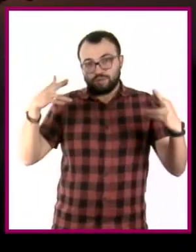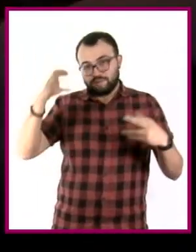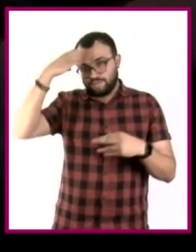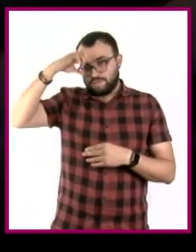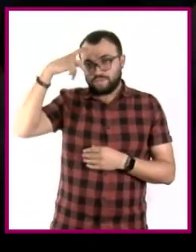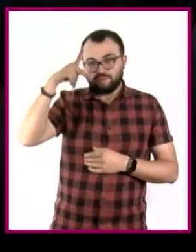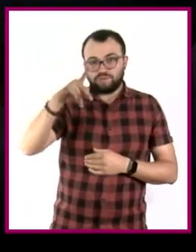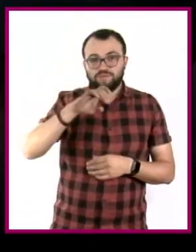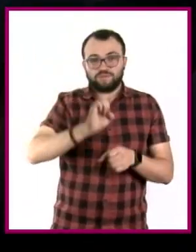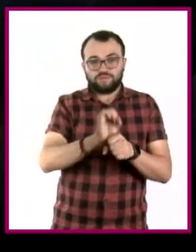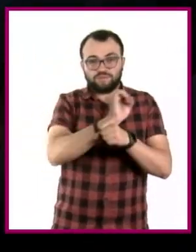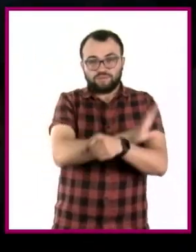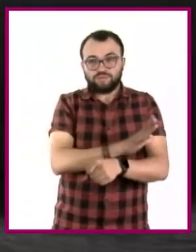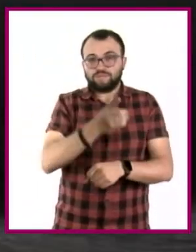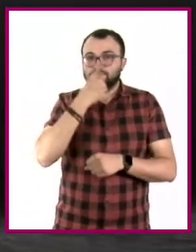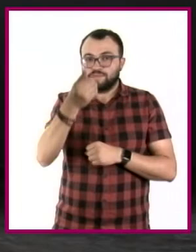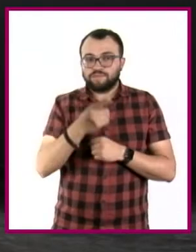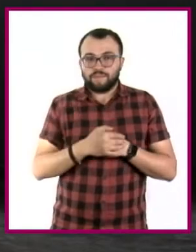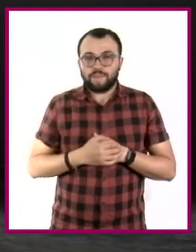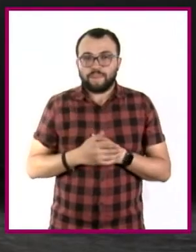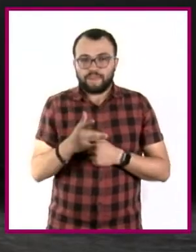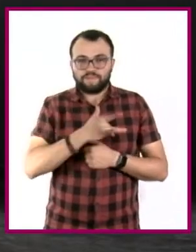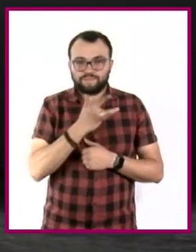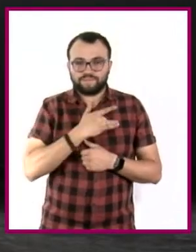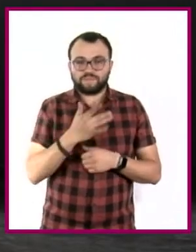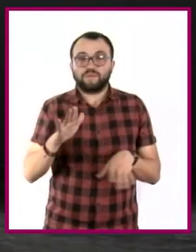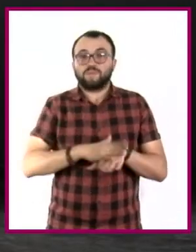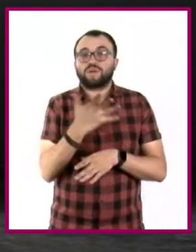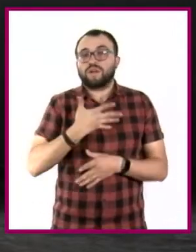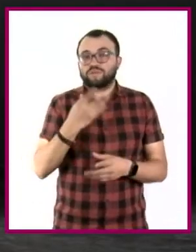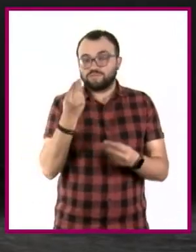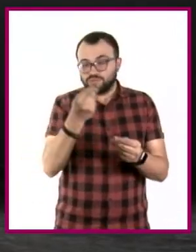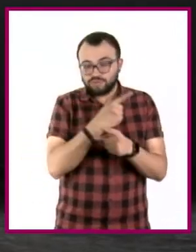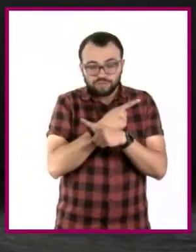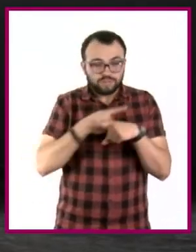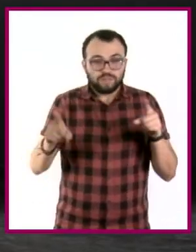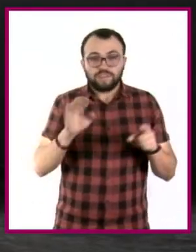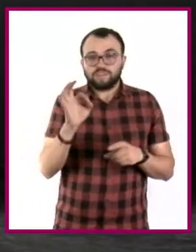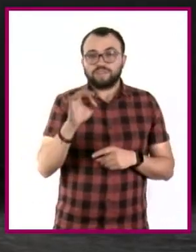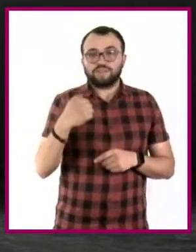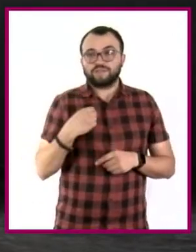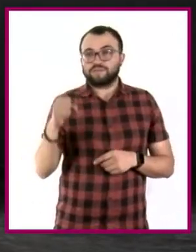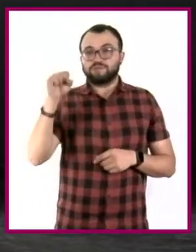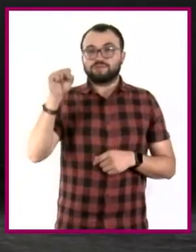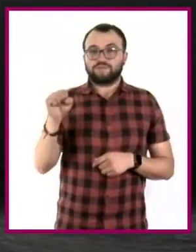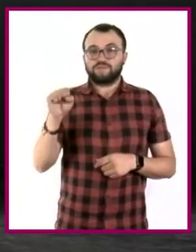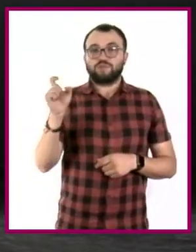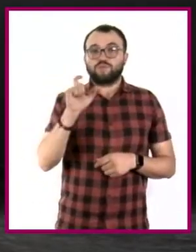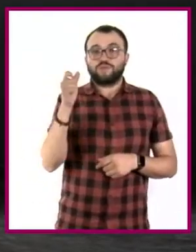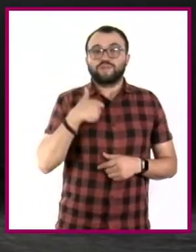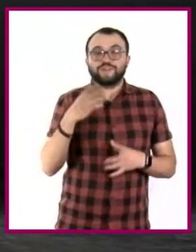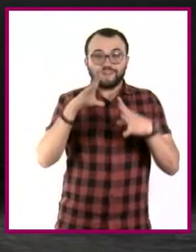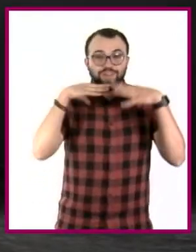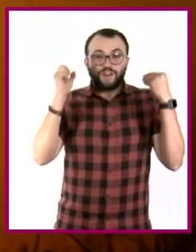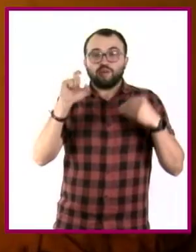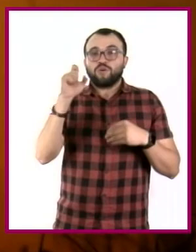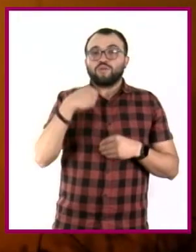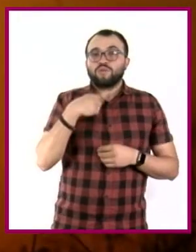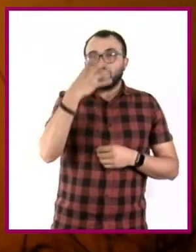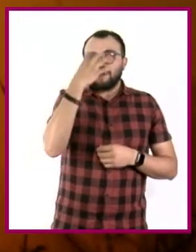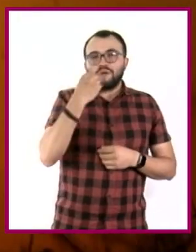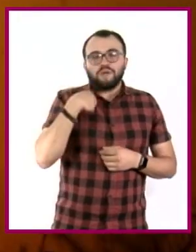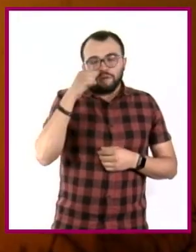experiencia emocional que sentimos, ya que es muy diferente la postura si estamos felices que cuando estamos deprimidos.